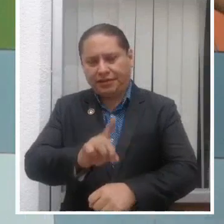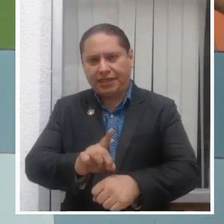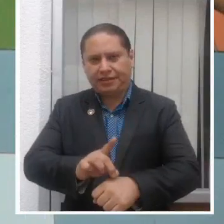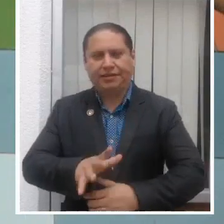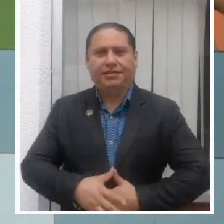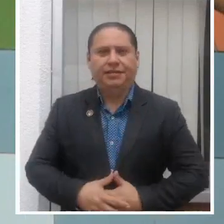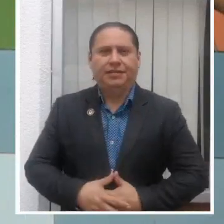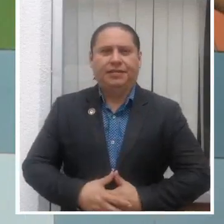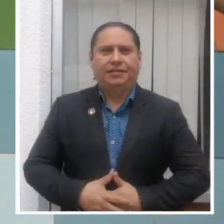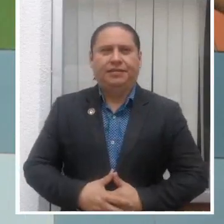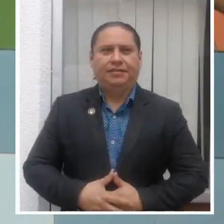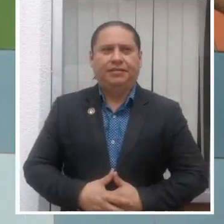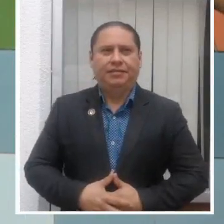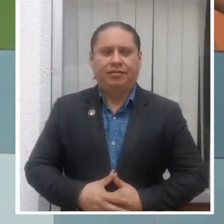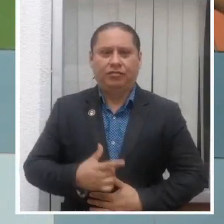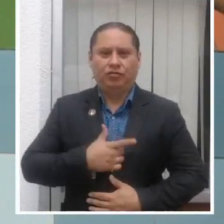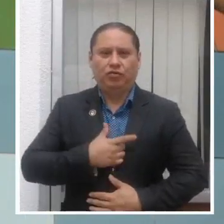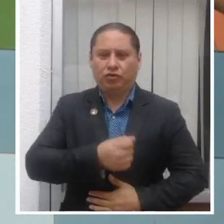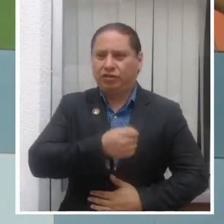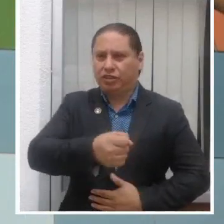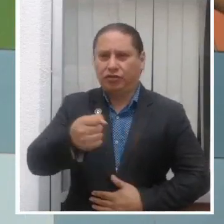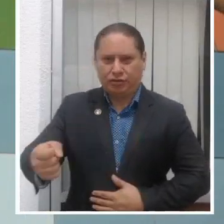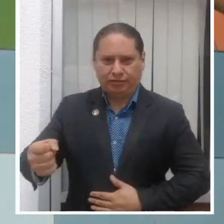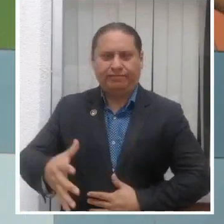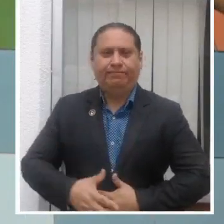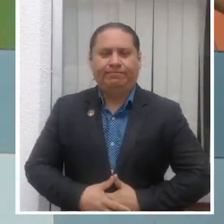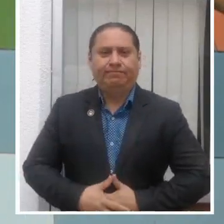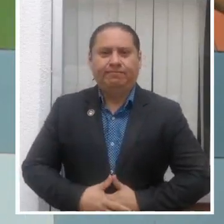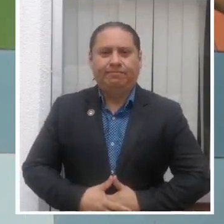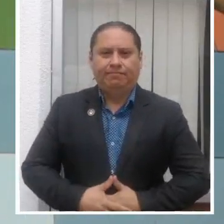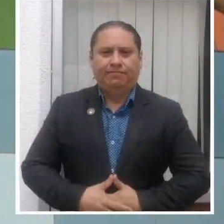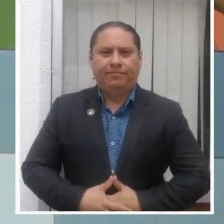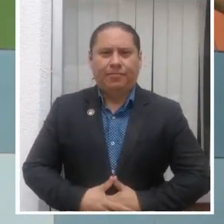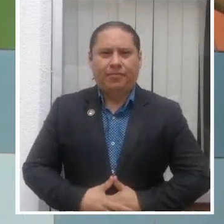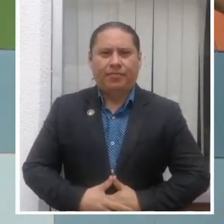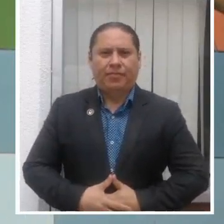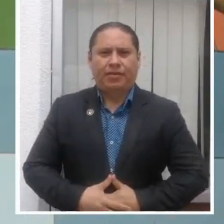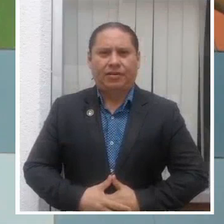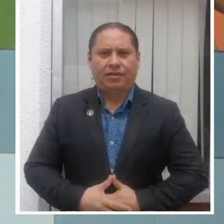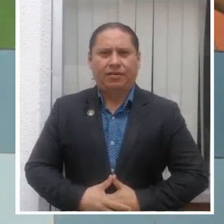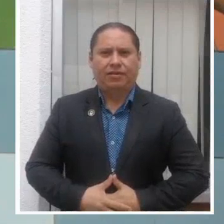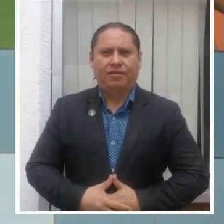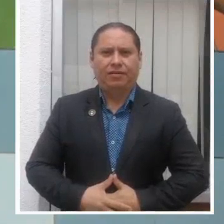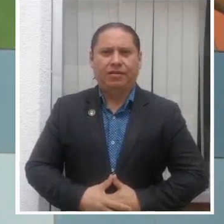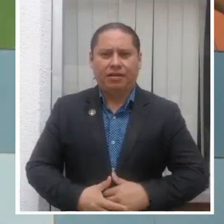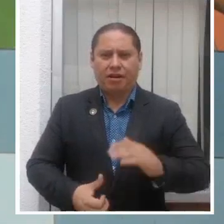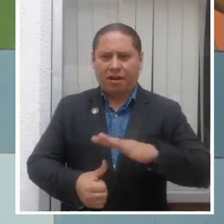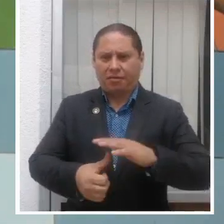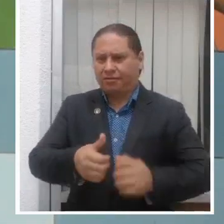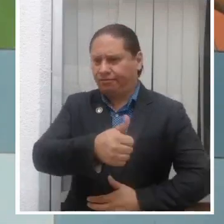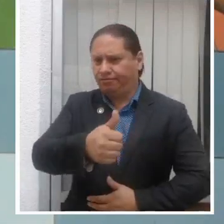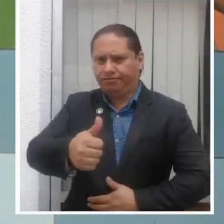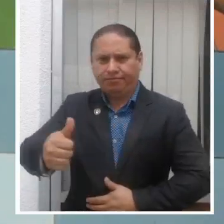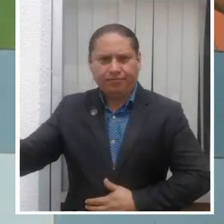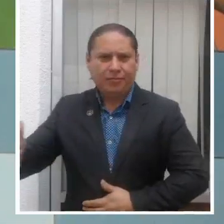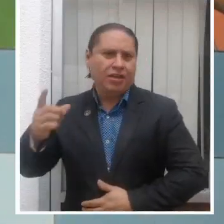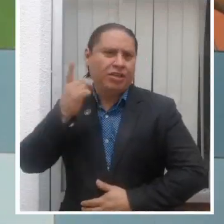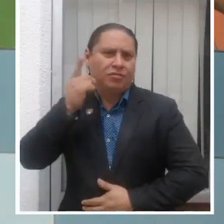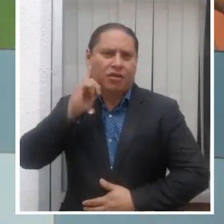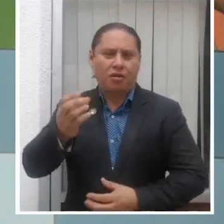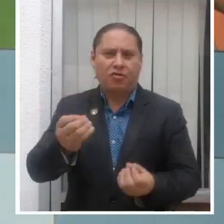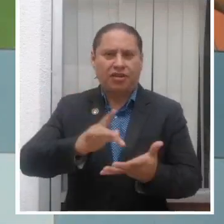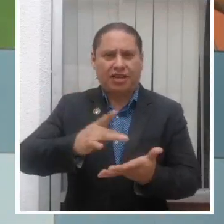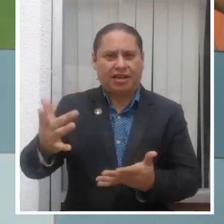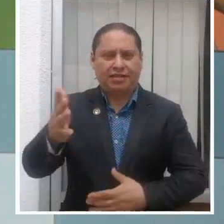Bachelabuela te la peste el él. Muy buenos días a todos, a la mesa de presidio, mi amigo diputado, muchísimas gracias